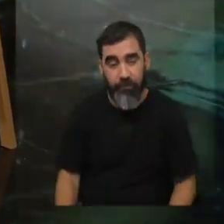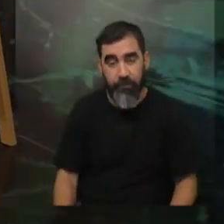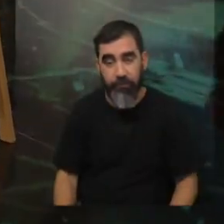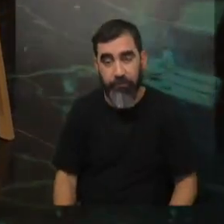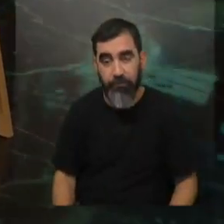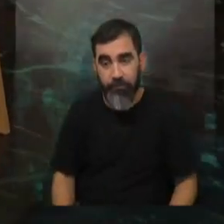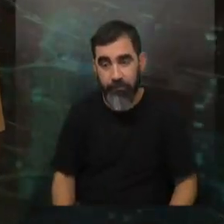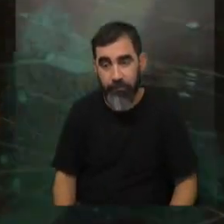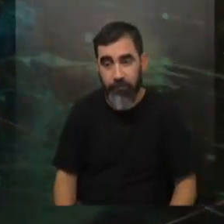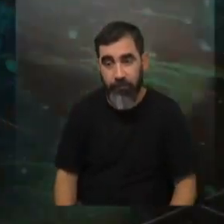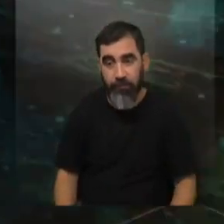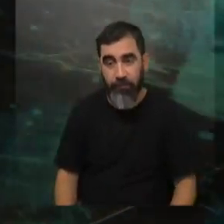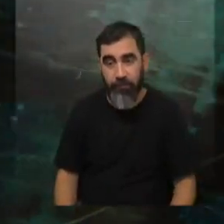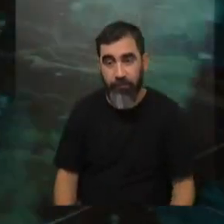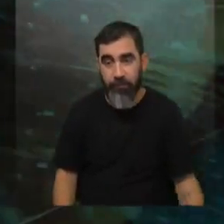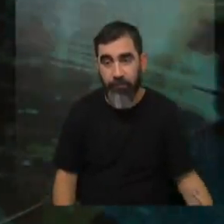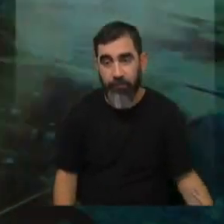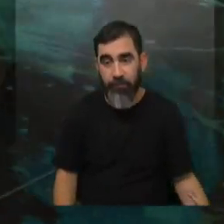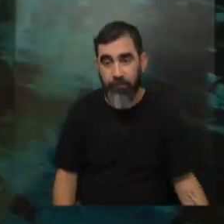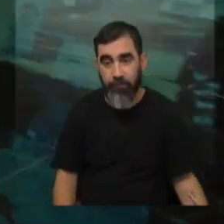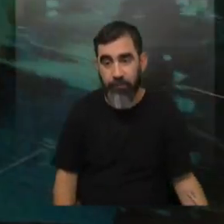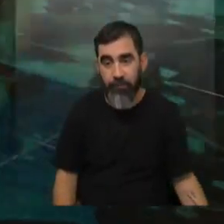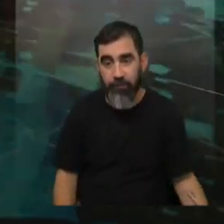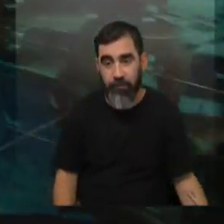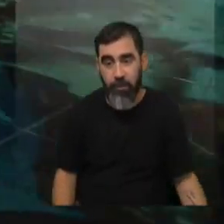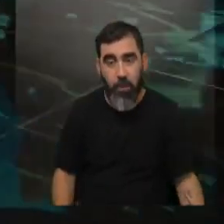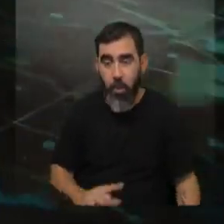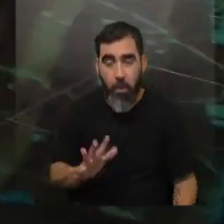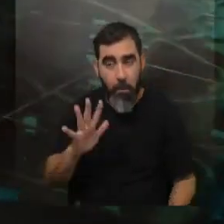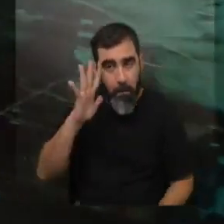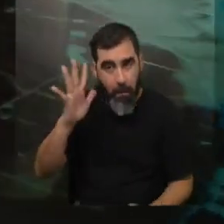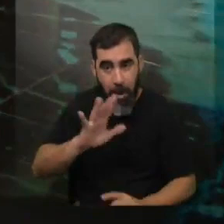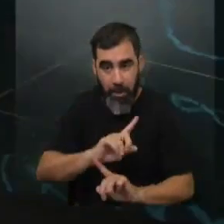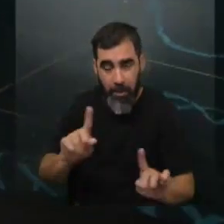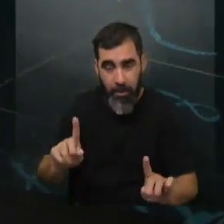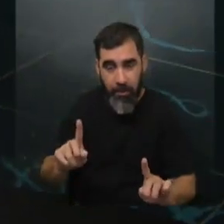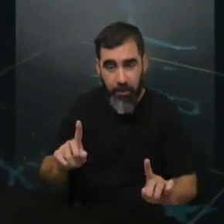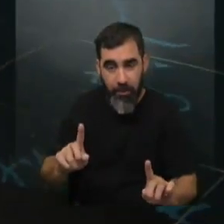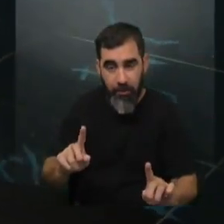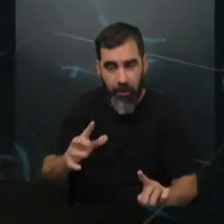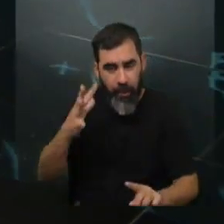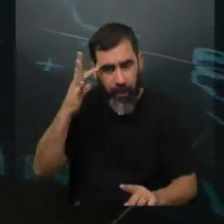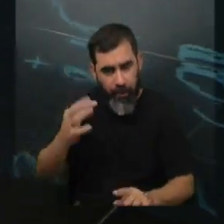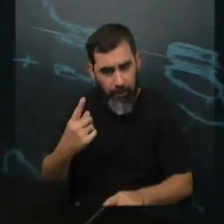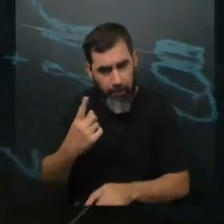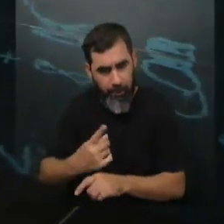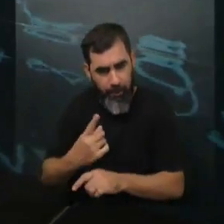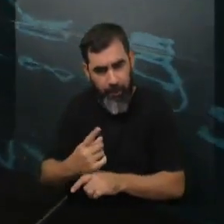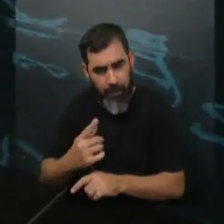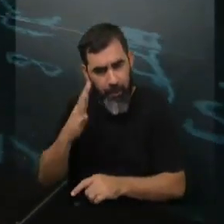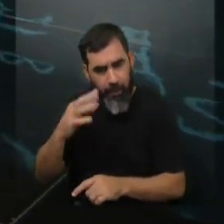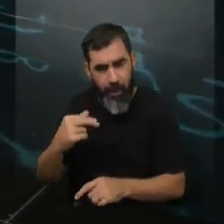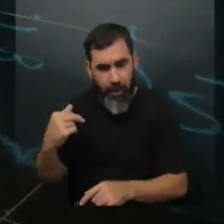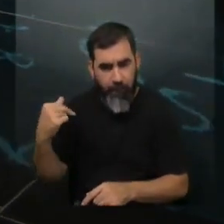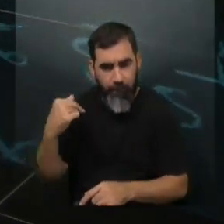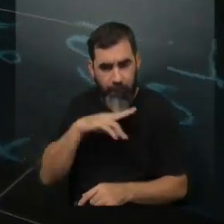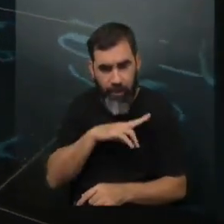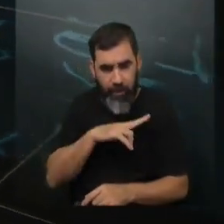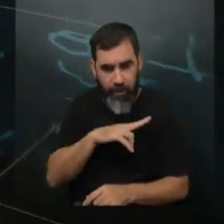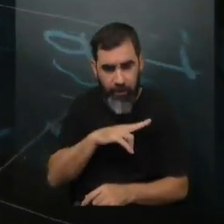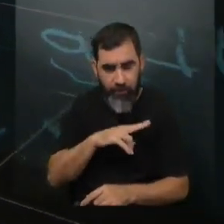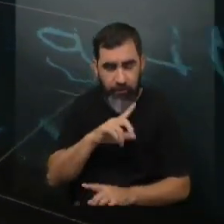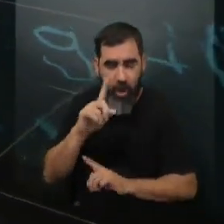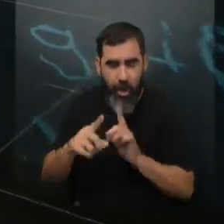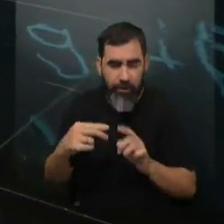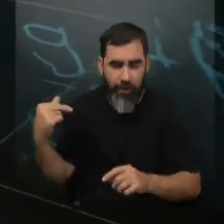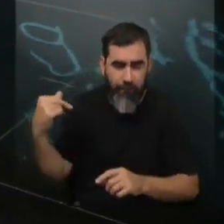Sí, o sea, esto fue completamente inesperado. De hecho, tampoco lo creímos en un principio. Pensamos que era spam porque muchas cosas de ahí